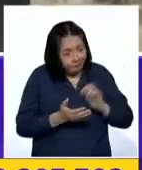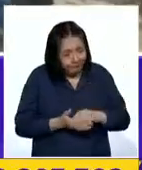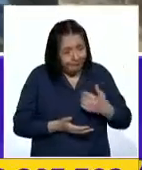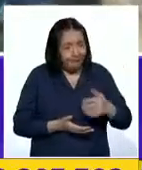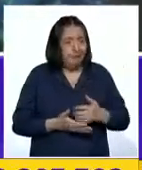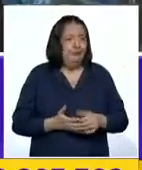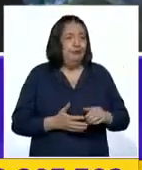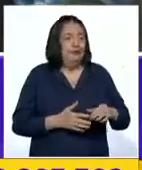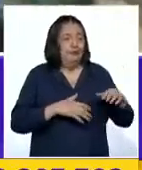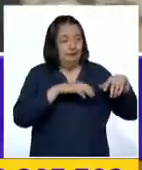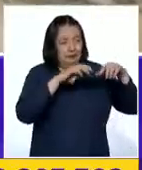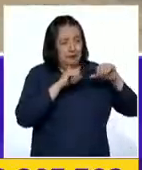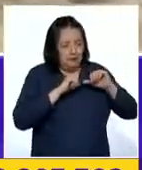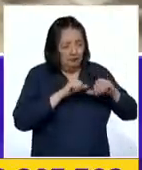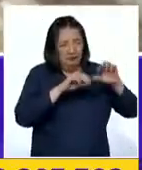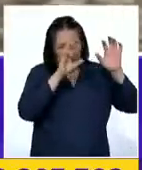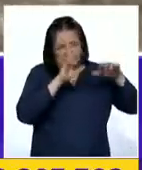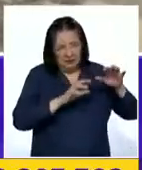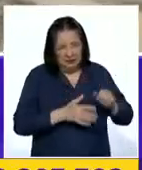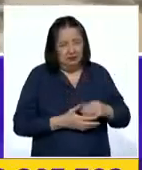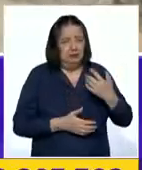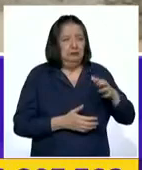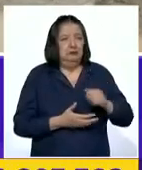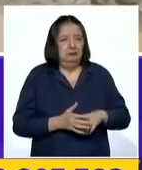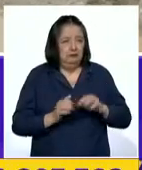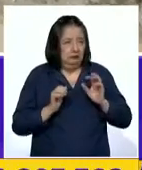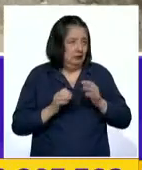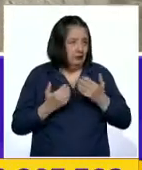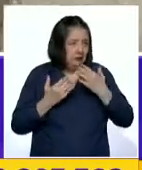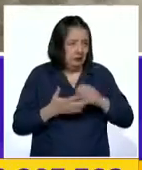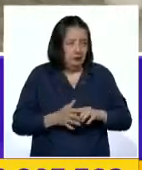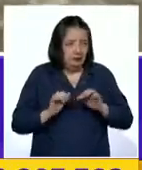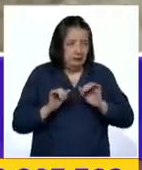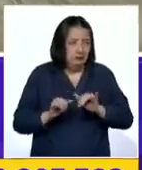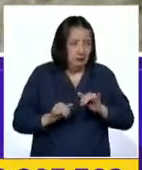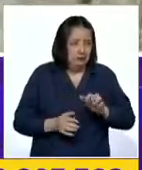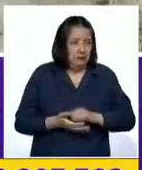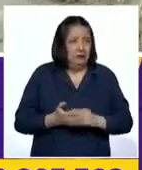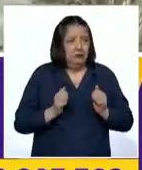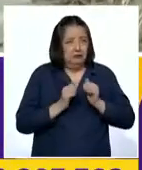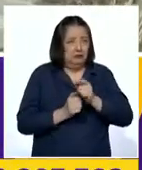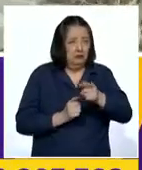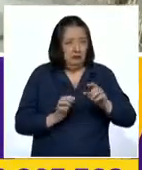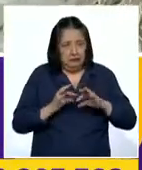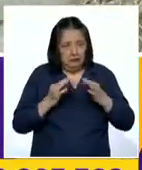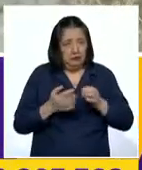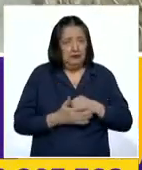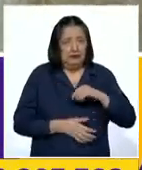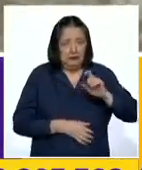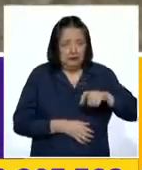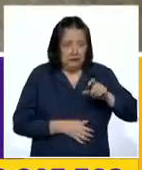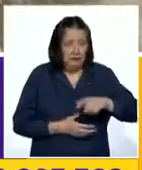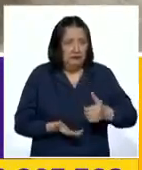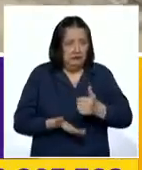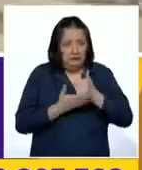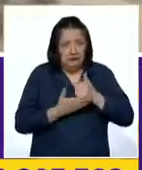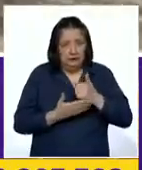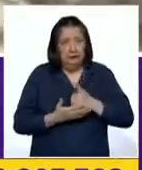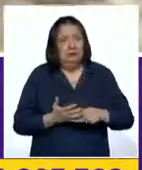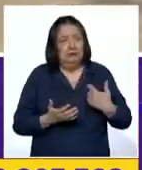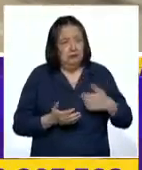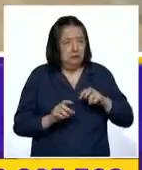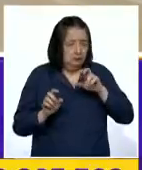que sigan las lluvias, y te agradezco por mantenerte en el lugar, acompañar a todas esas familias que tanto necesitan de nuestra ayuda y